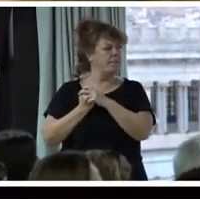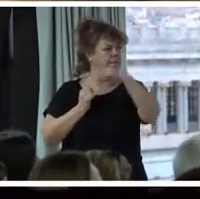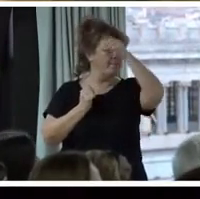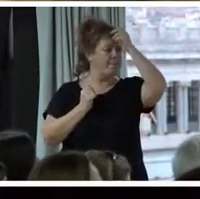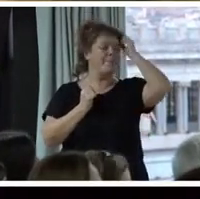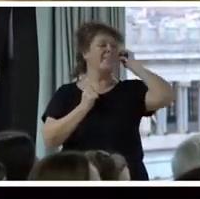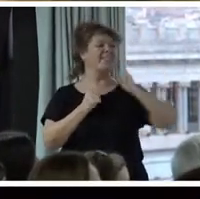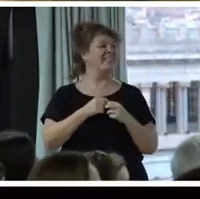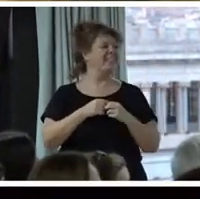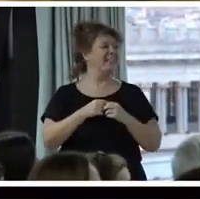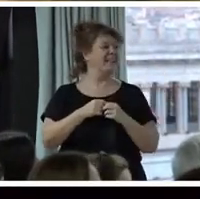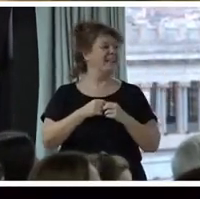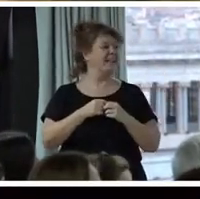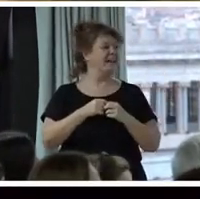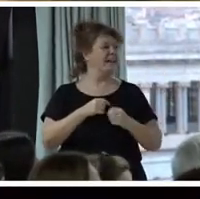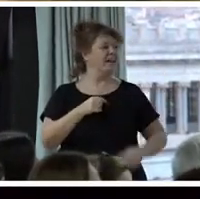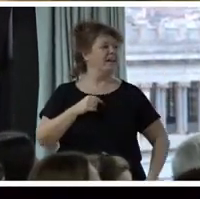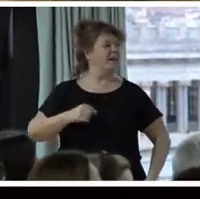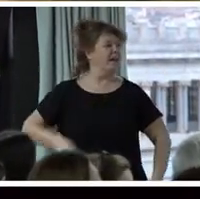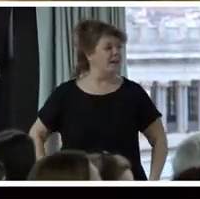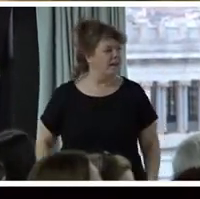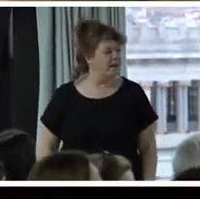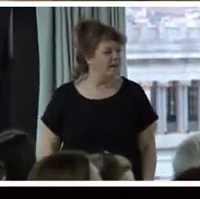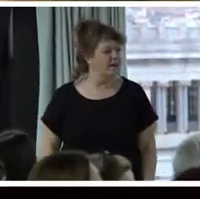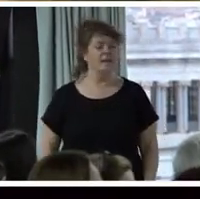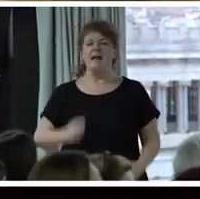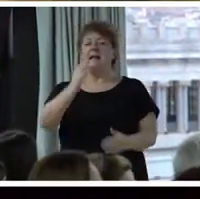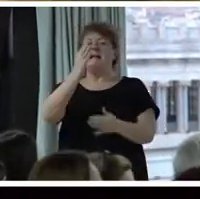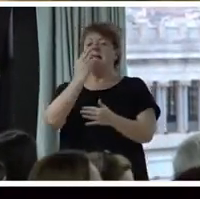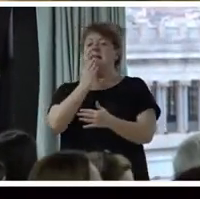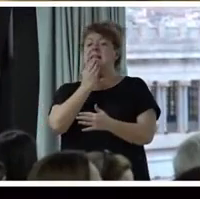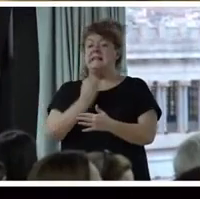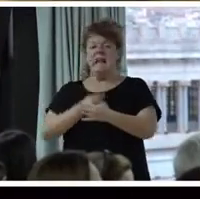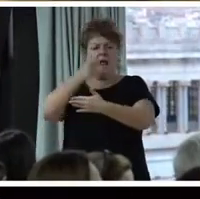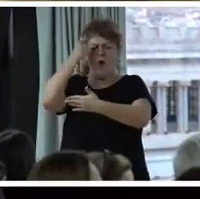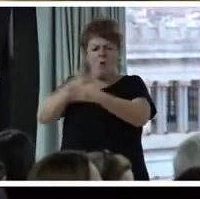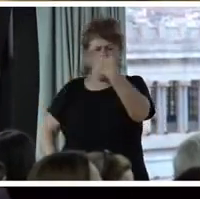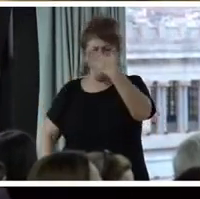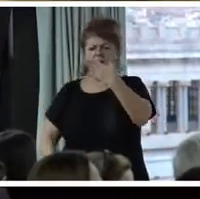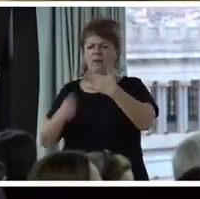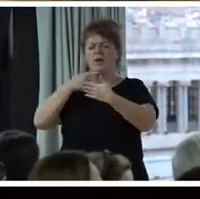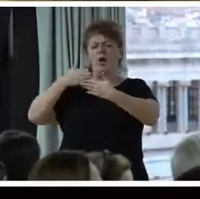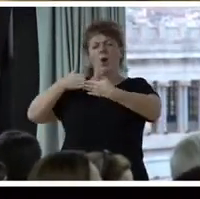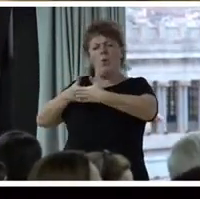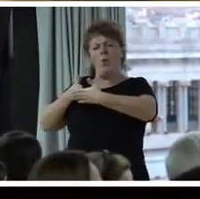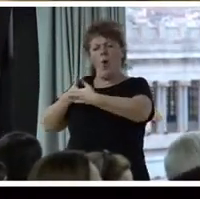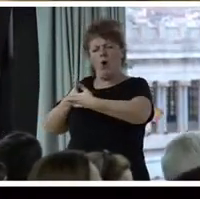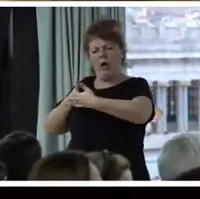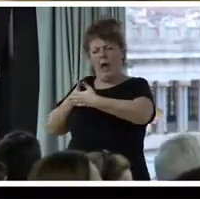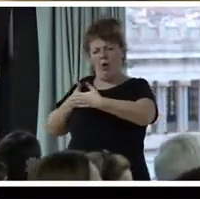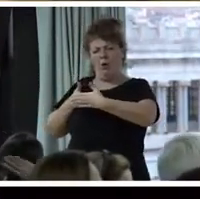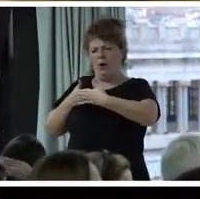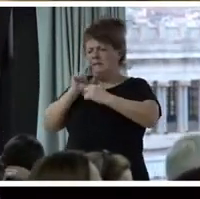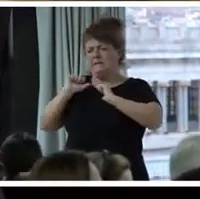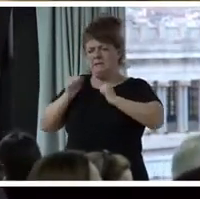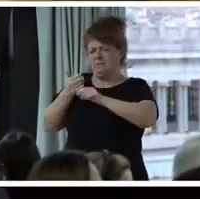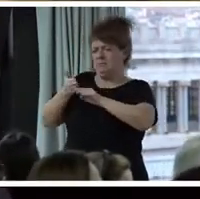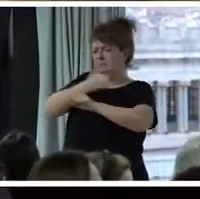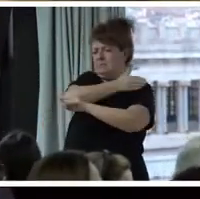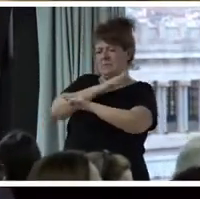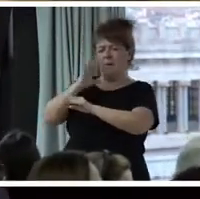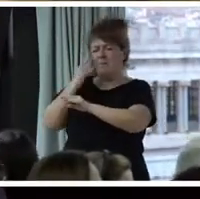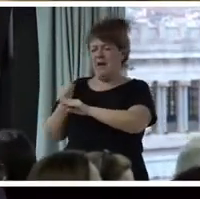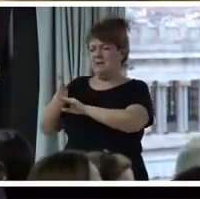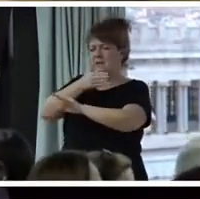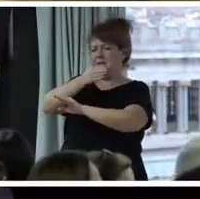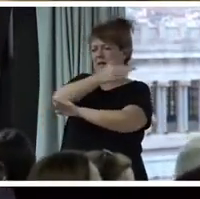días Israel endurecido a más el bloqueo ilegal que lleva ejerciendo sobre